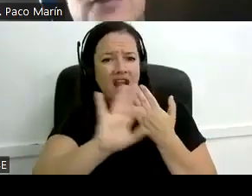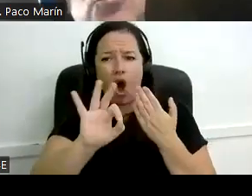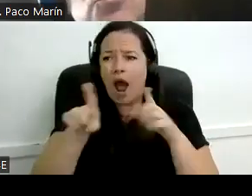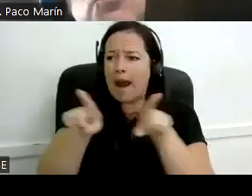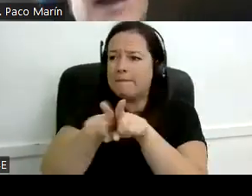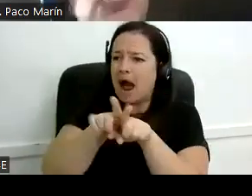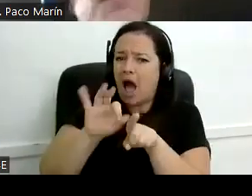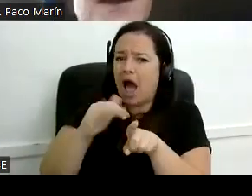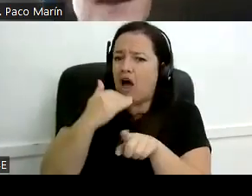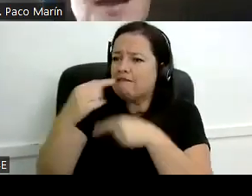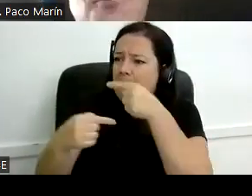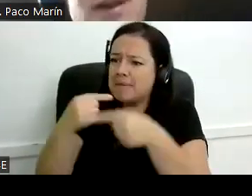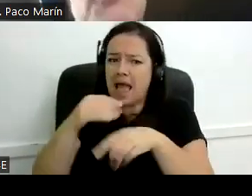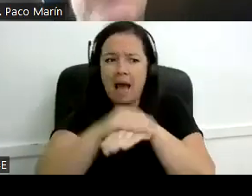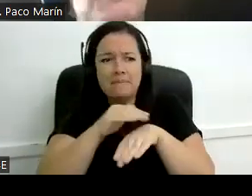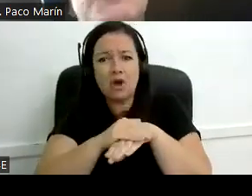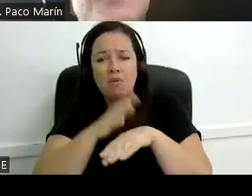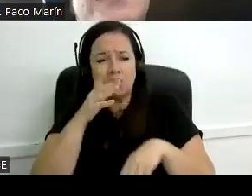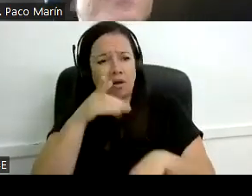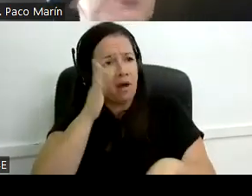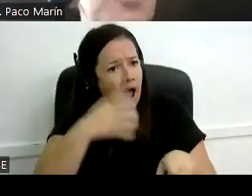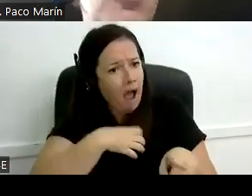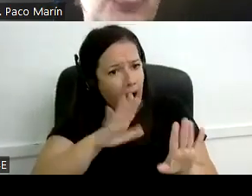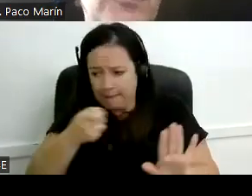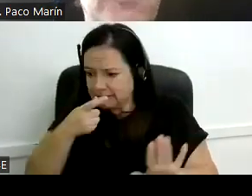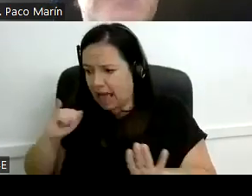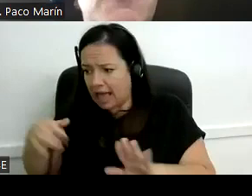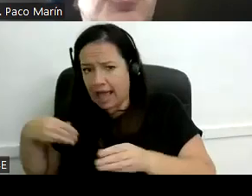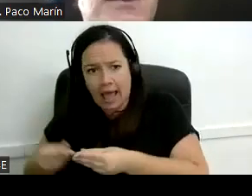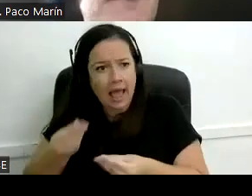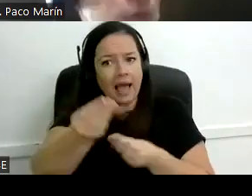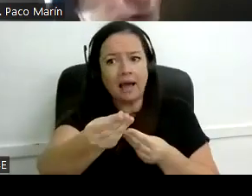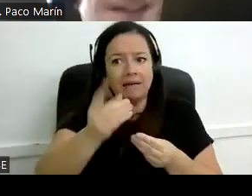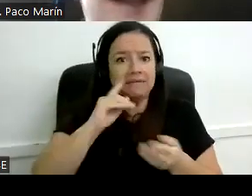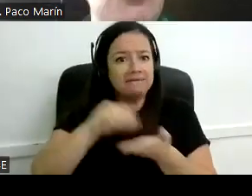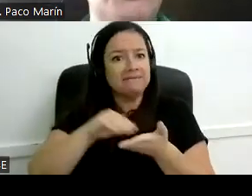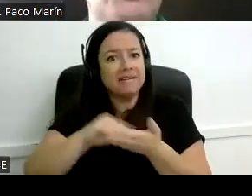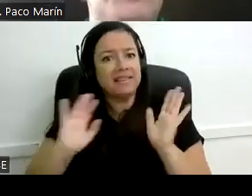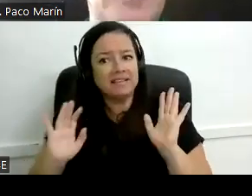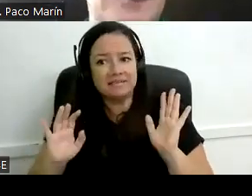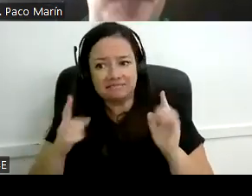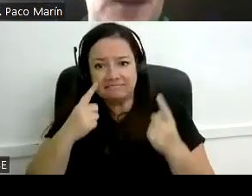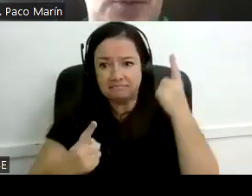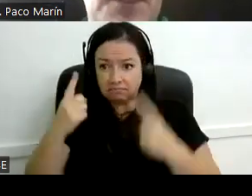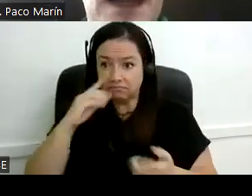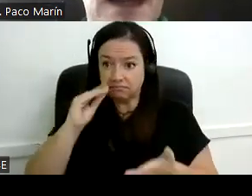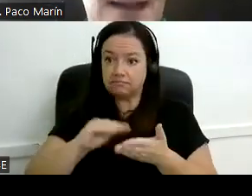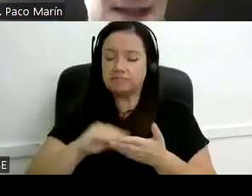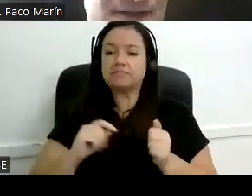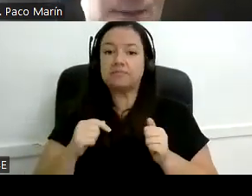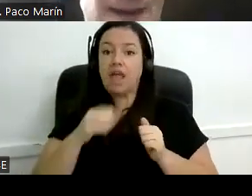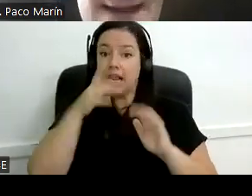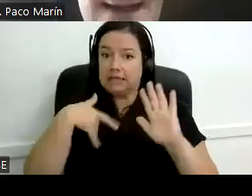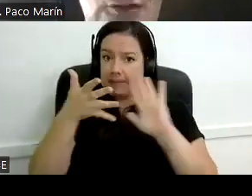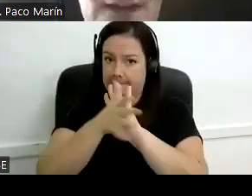hermano, a su madre, porque no puede dormir. Es decir, a lo mejor nosotros recetamos, no es extraño esto que os voy a explicar